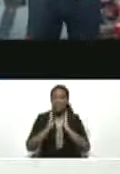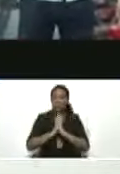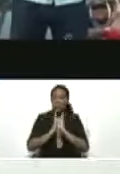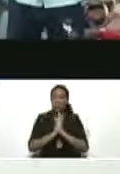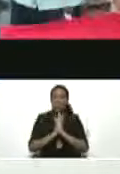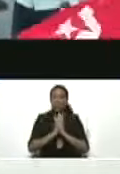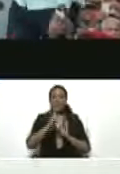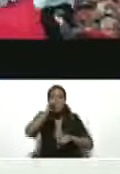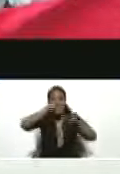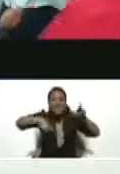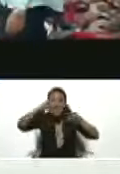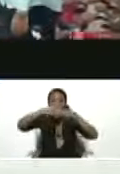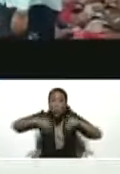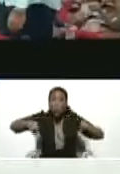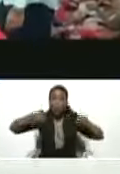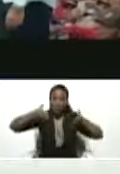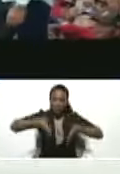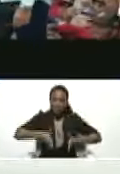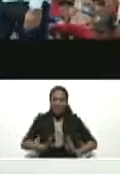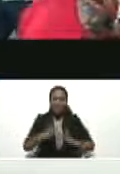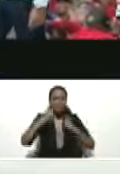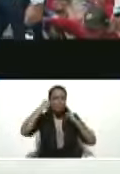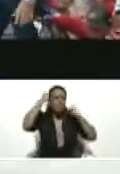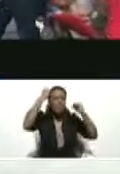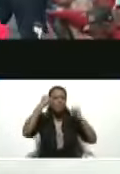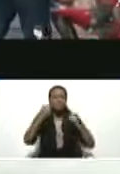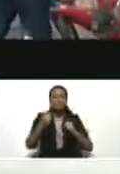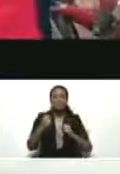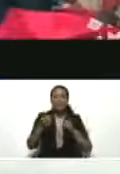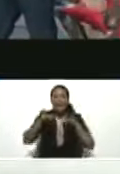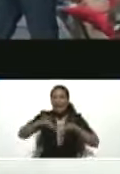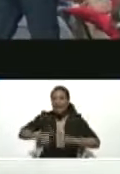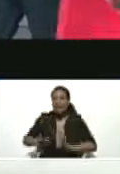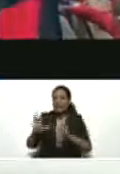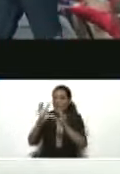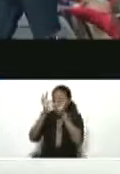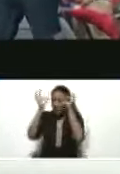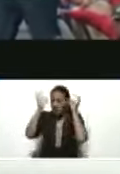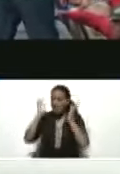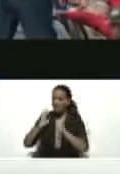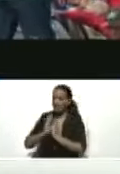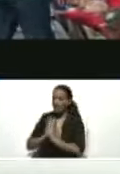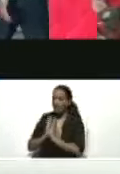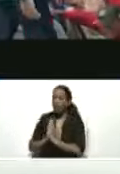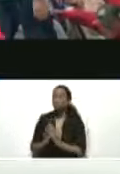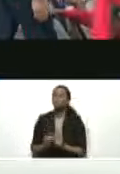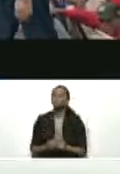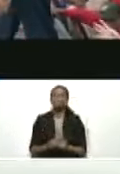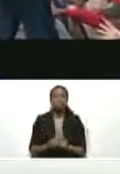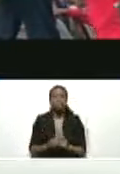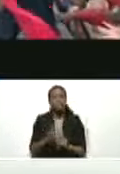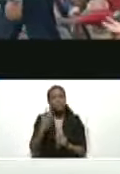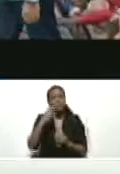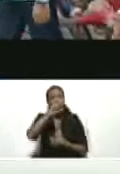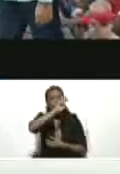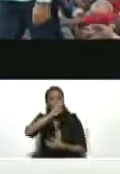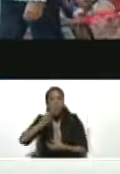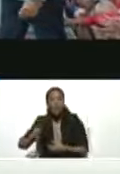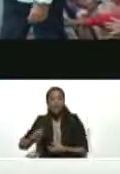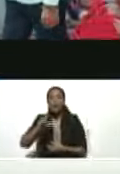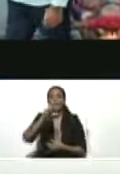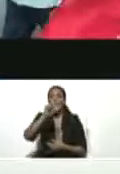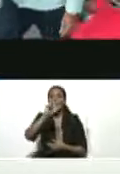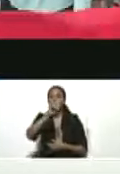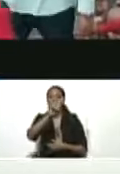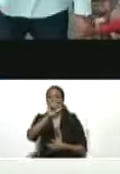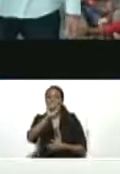Patriotas de revolucionarios y llegando aquí a Valera Pues porque quería venir porque estoy pendiente de